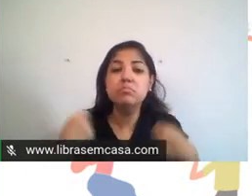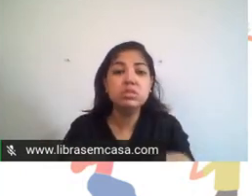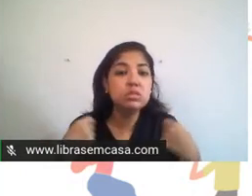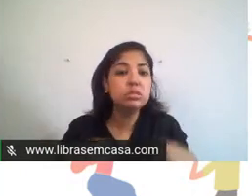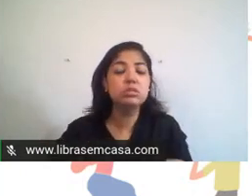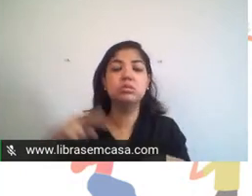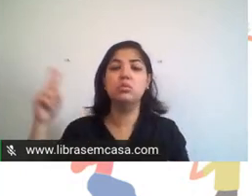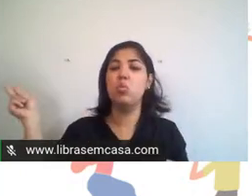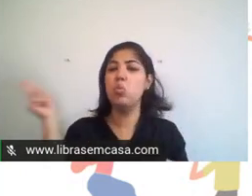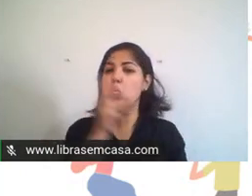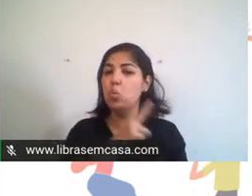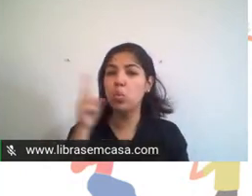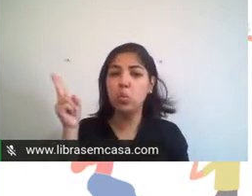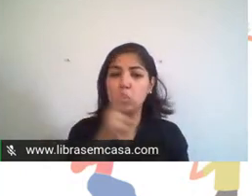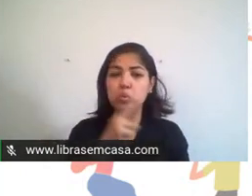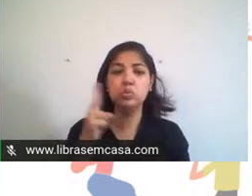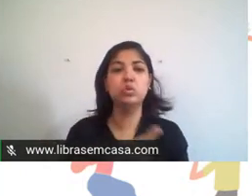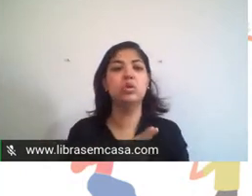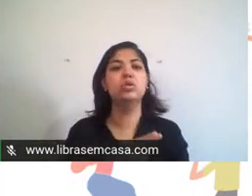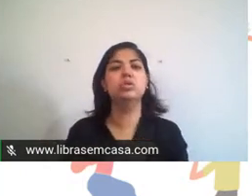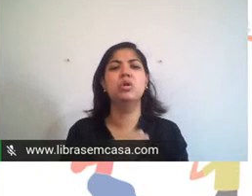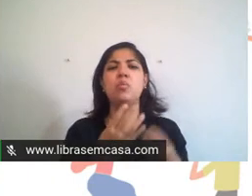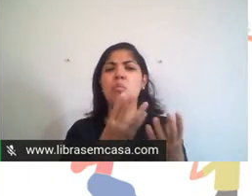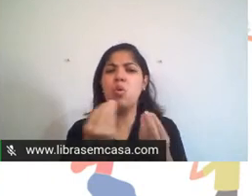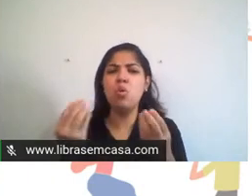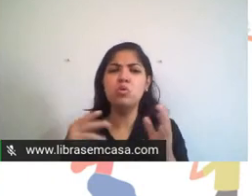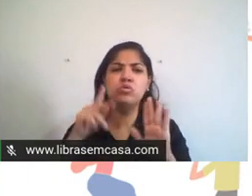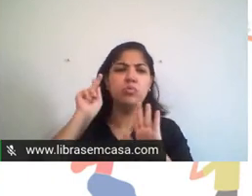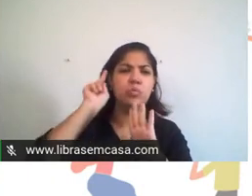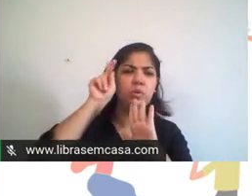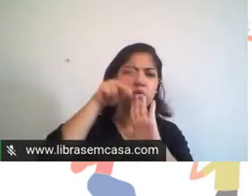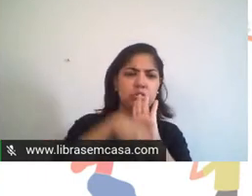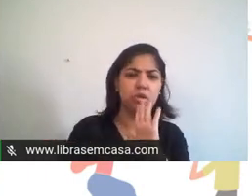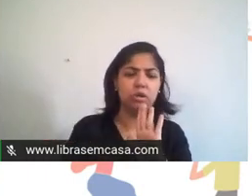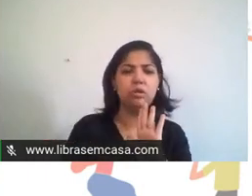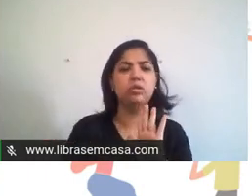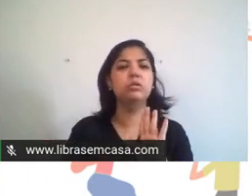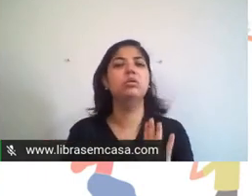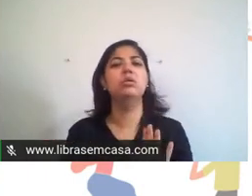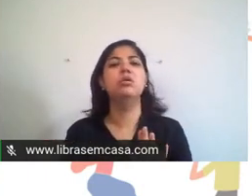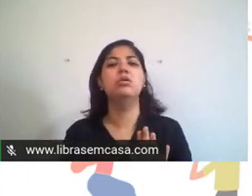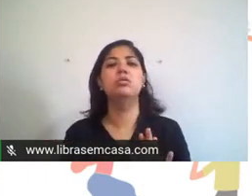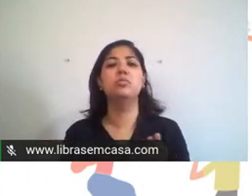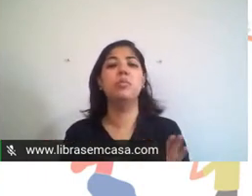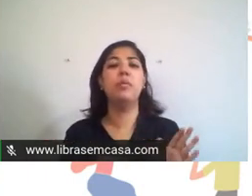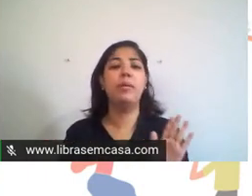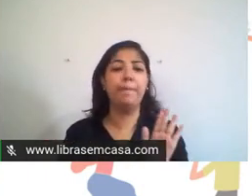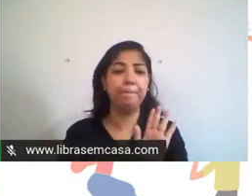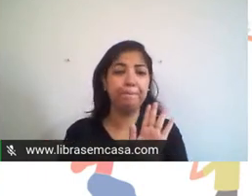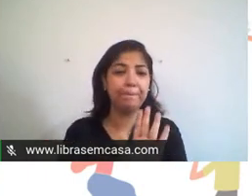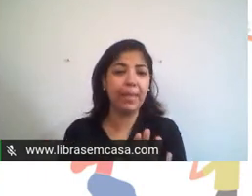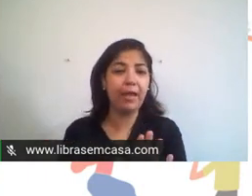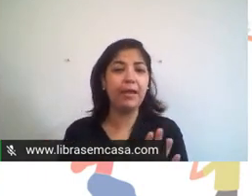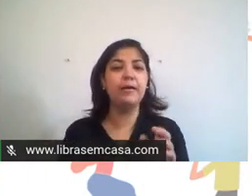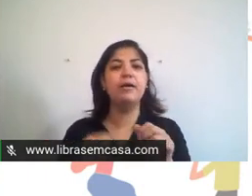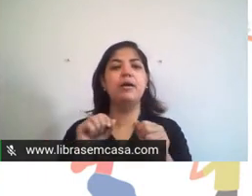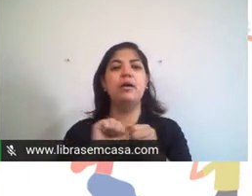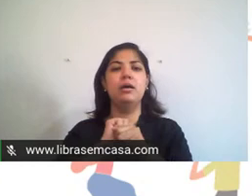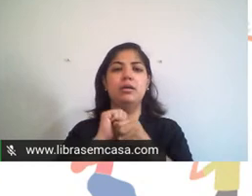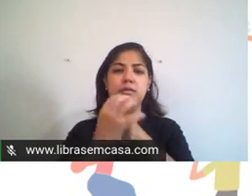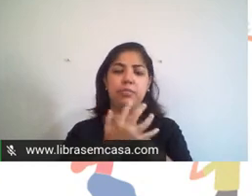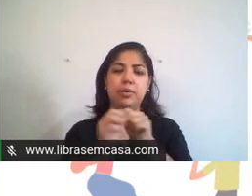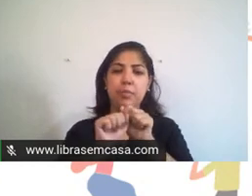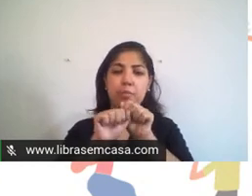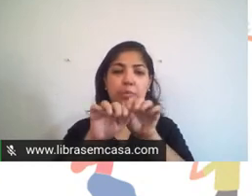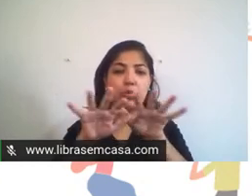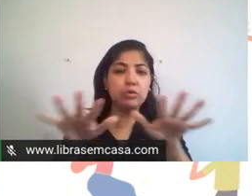e irrenunciable, hay muchísimos proyectos que se ponen de pie y que han hecho de esta pandemia también una oportunidad